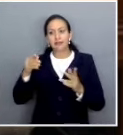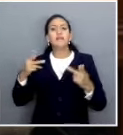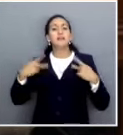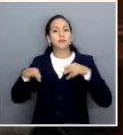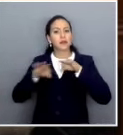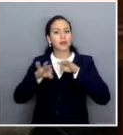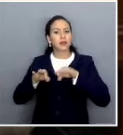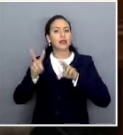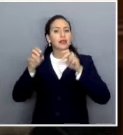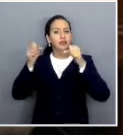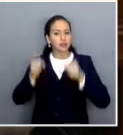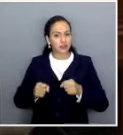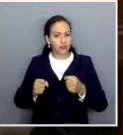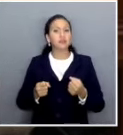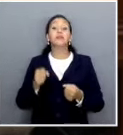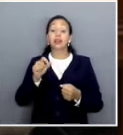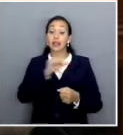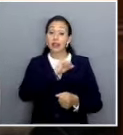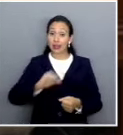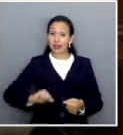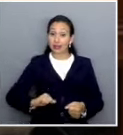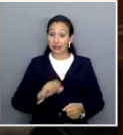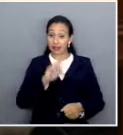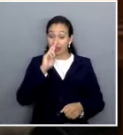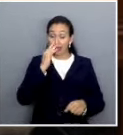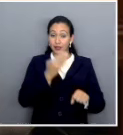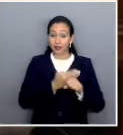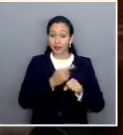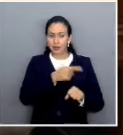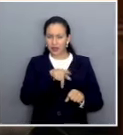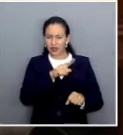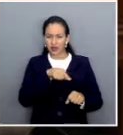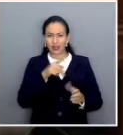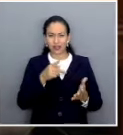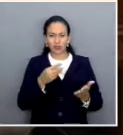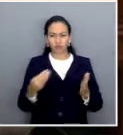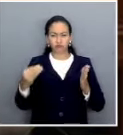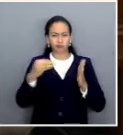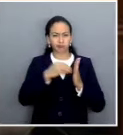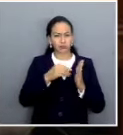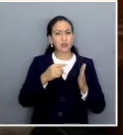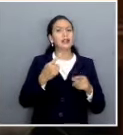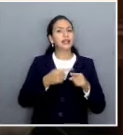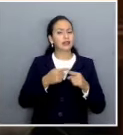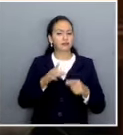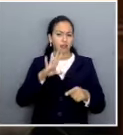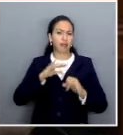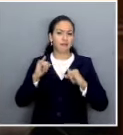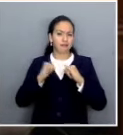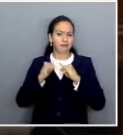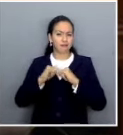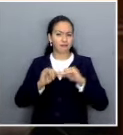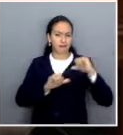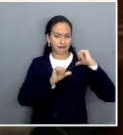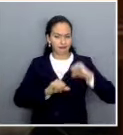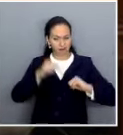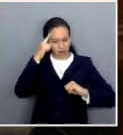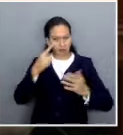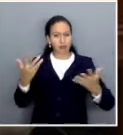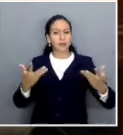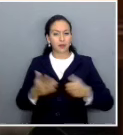propias alcaldías, no irrumpe en la esfera competencial prevista en la Constitución Federal en favor